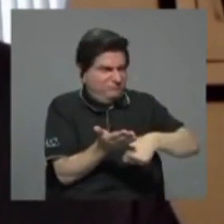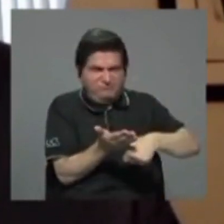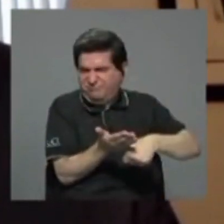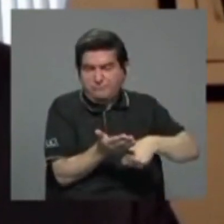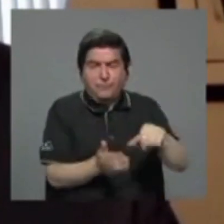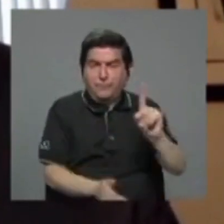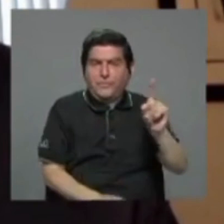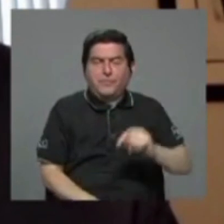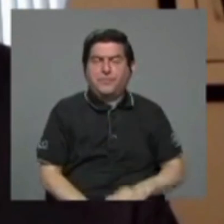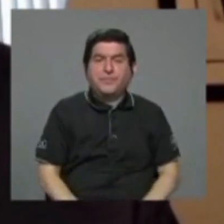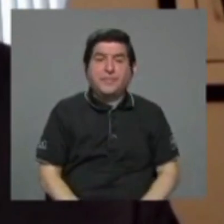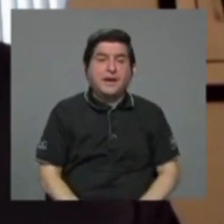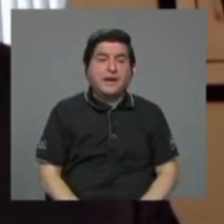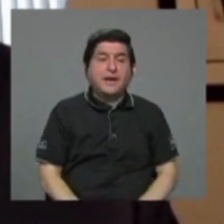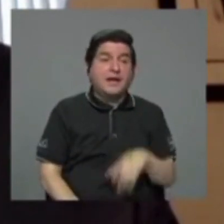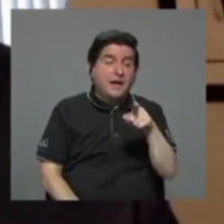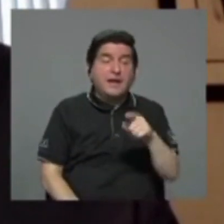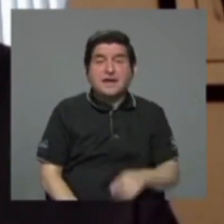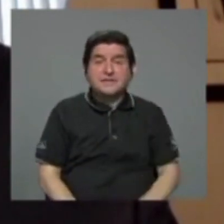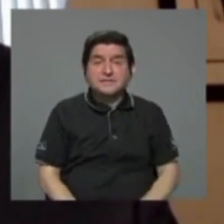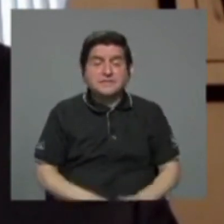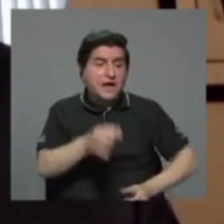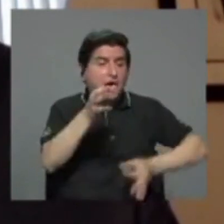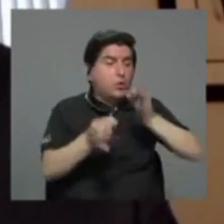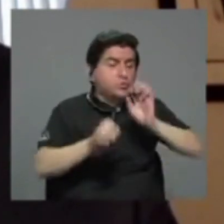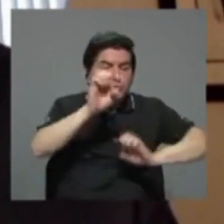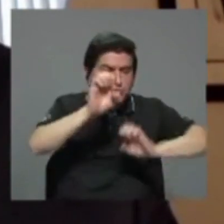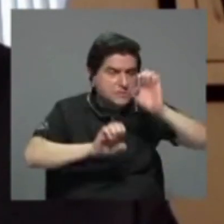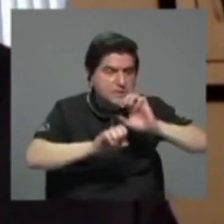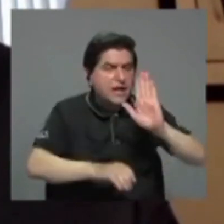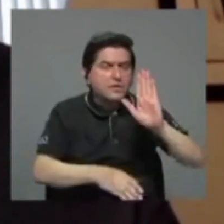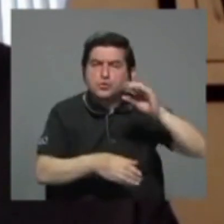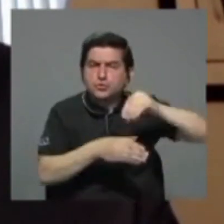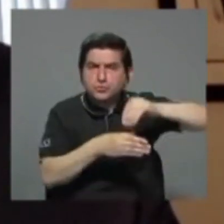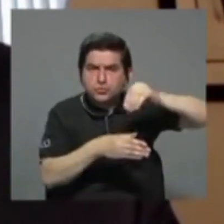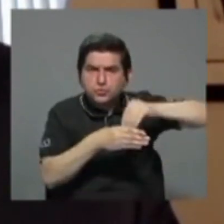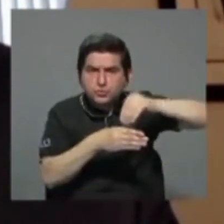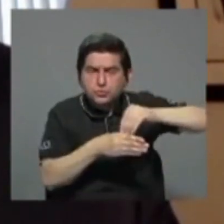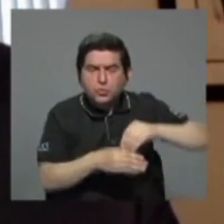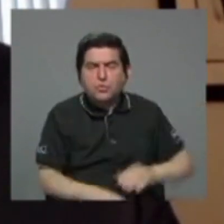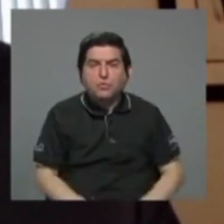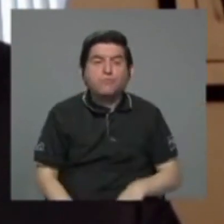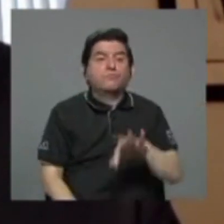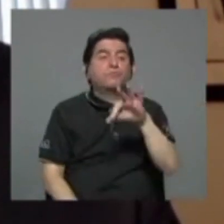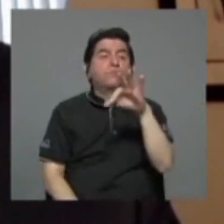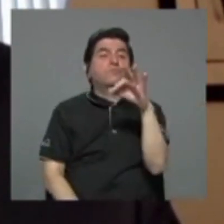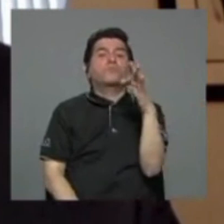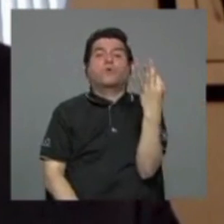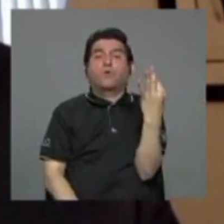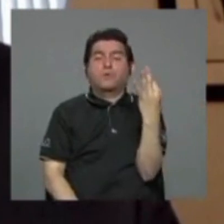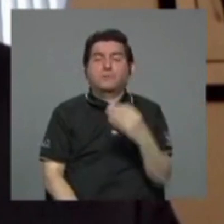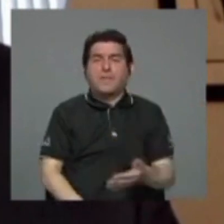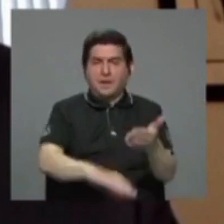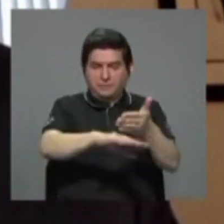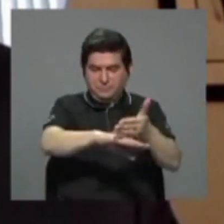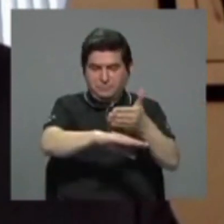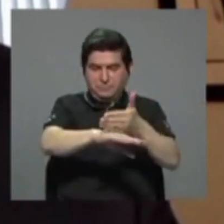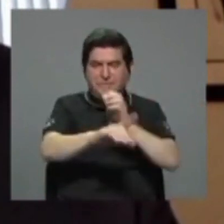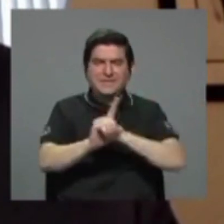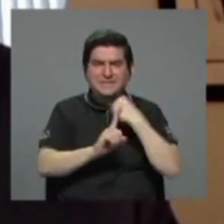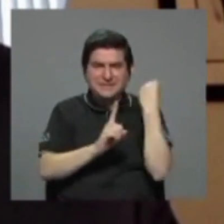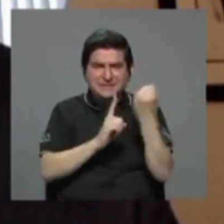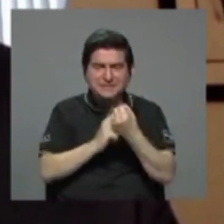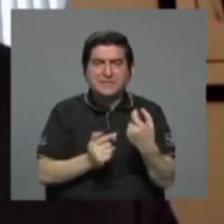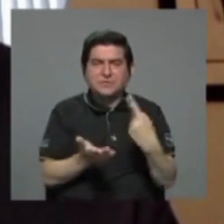sino porque esa justeza en la valoración de los aportes es una forma de mejorar las condiciones